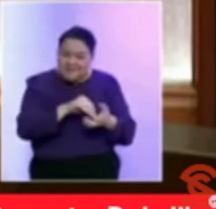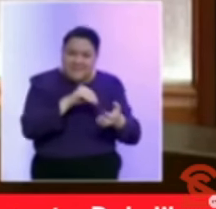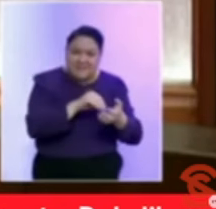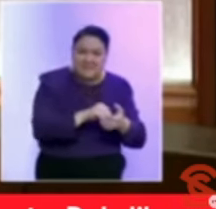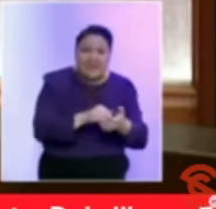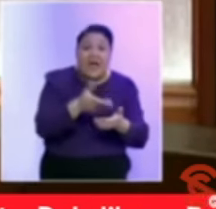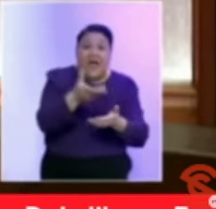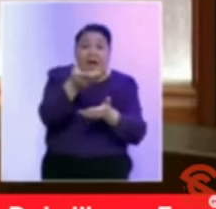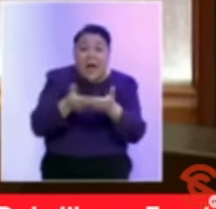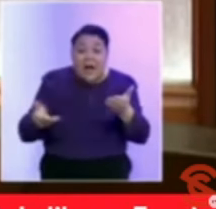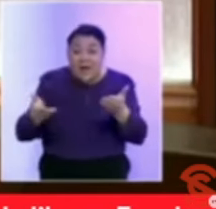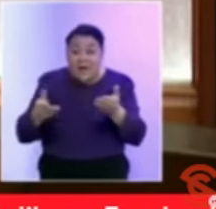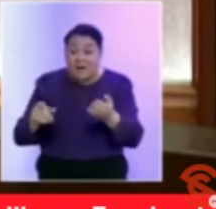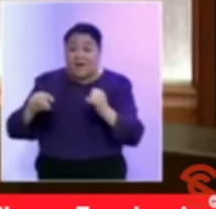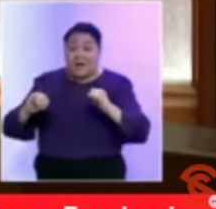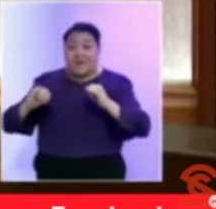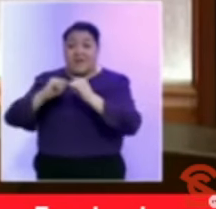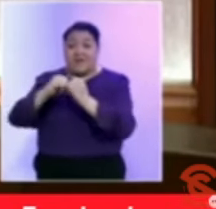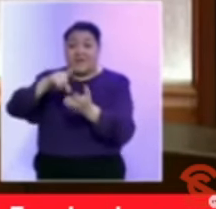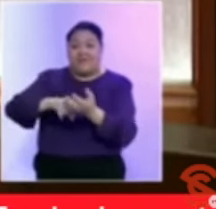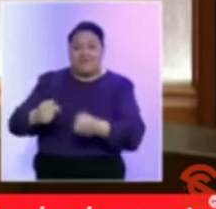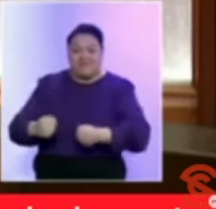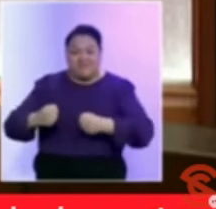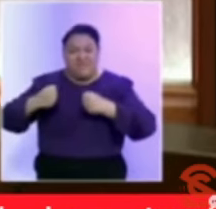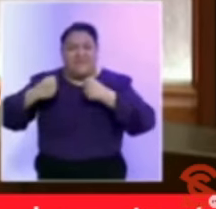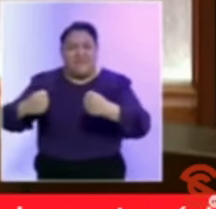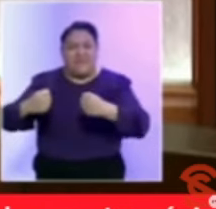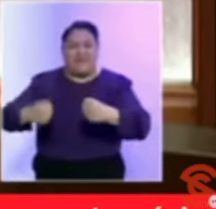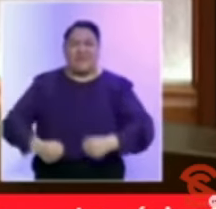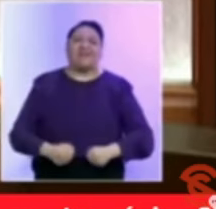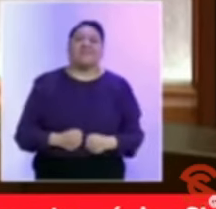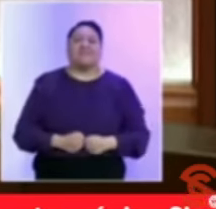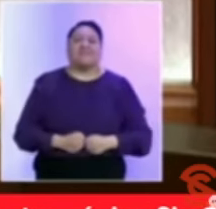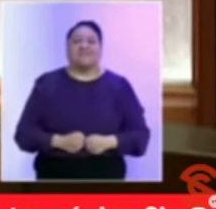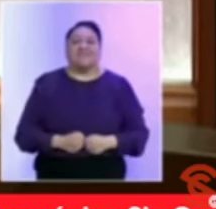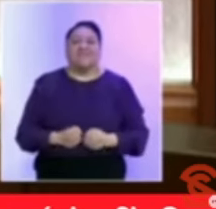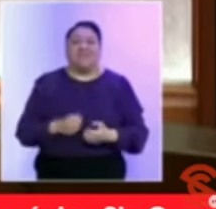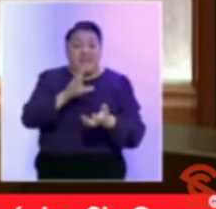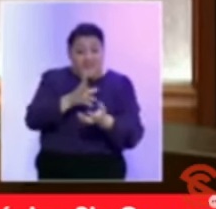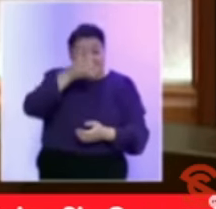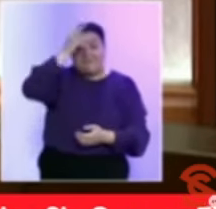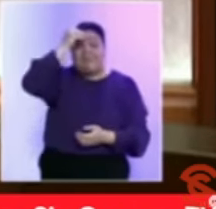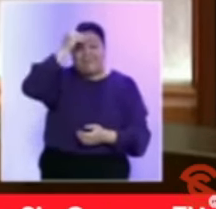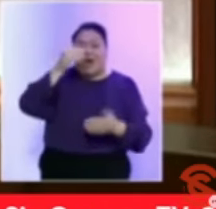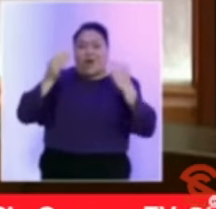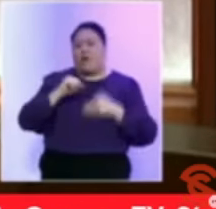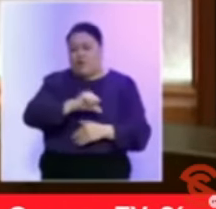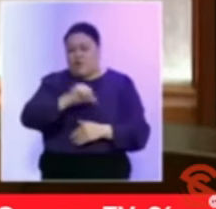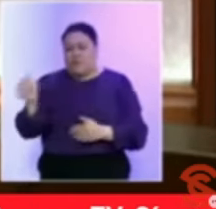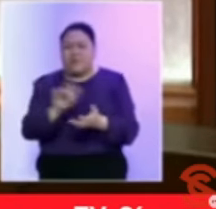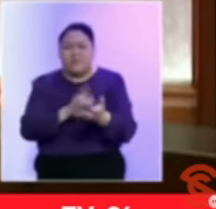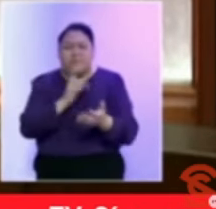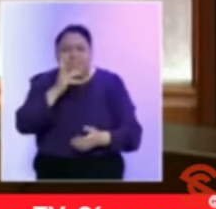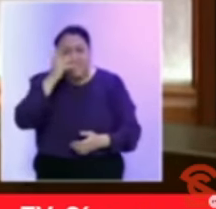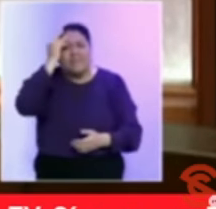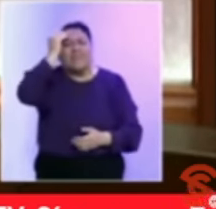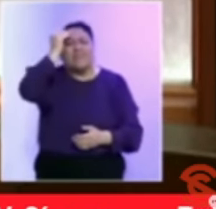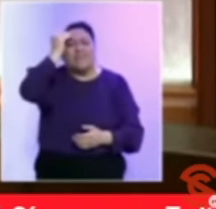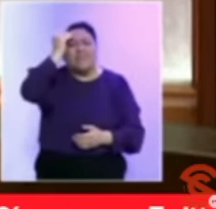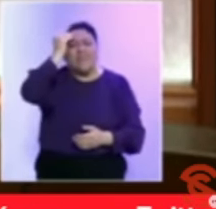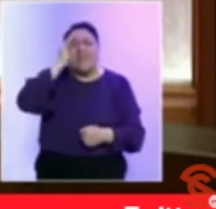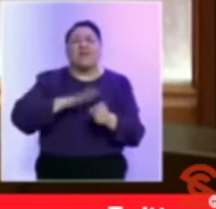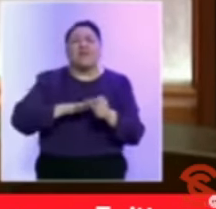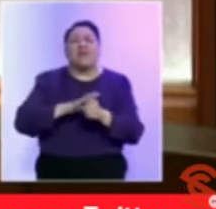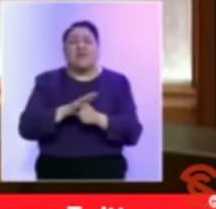actuales las consolidan otra lección de este proceso electoral Es que